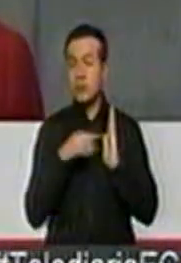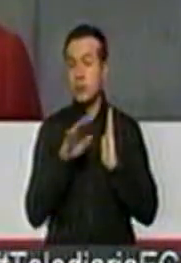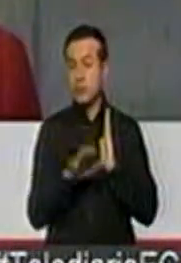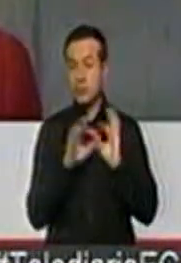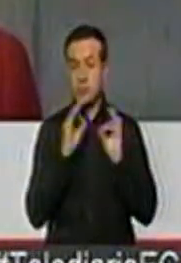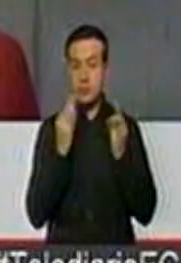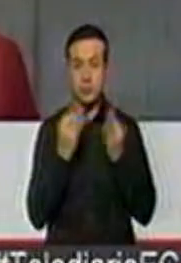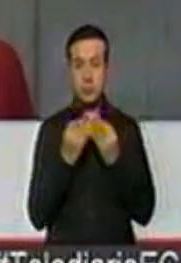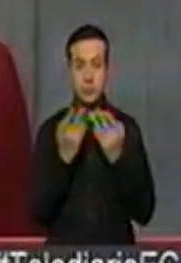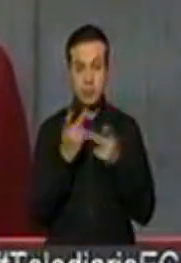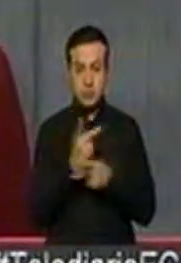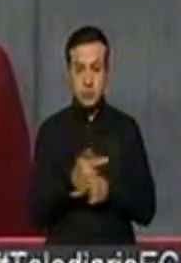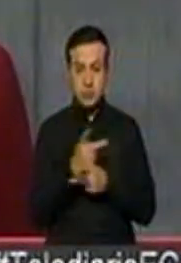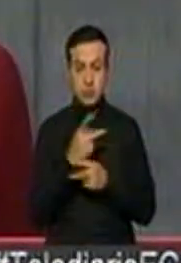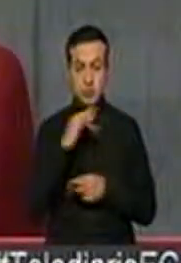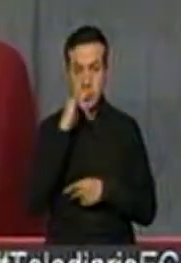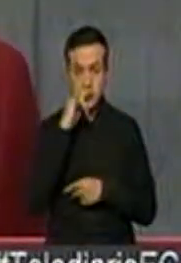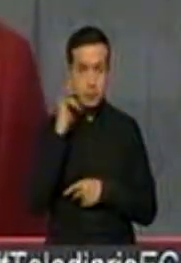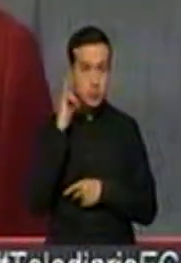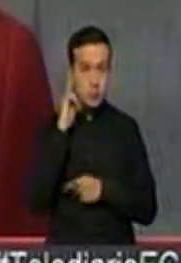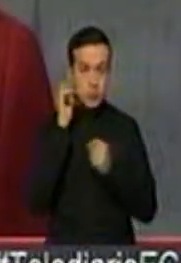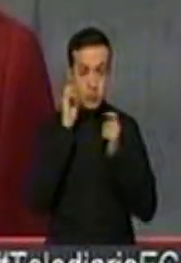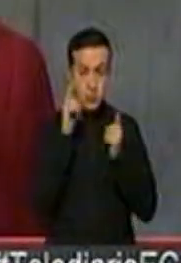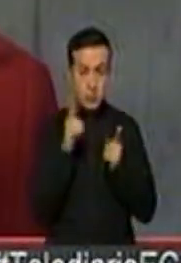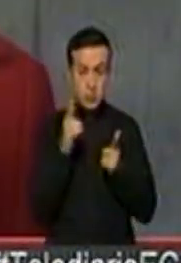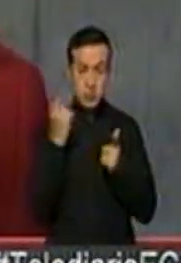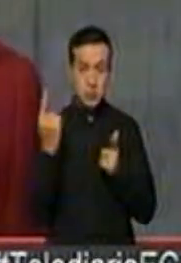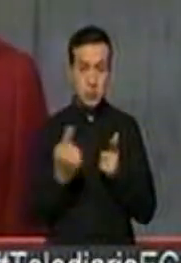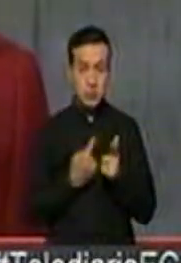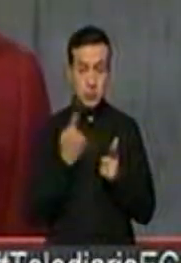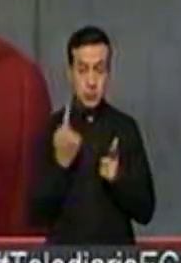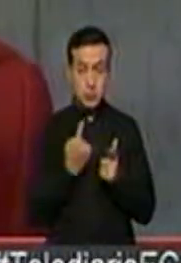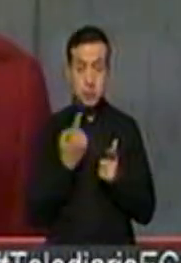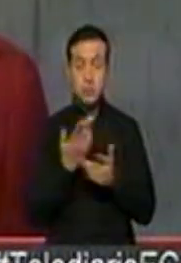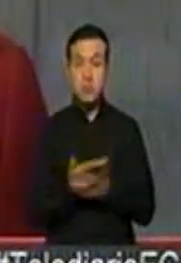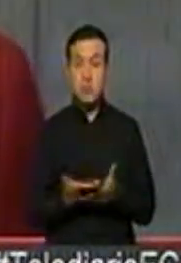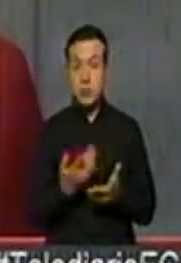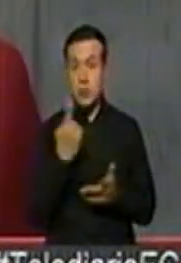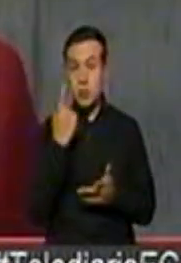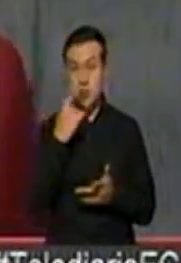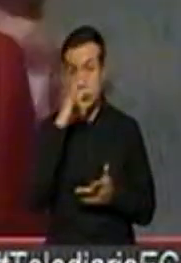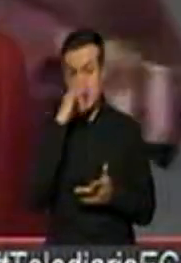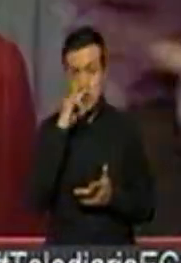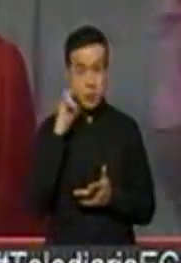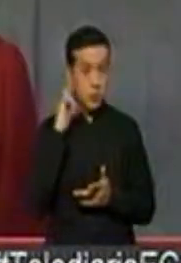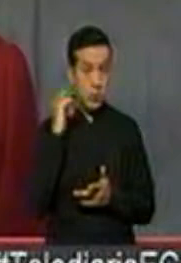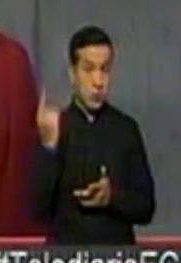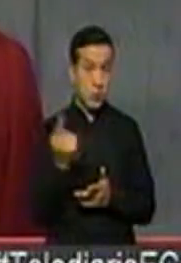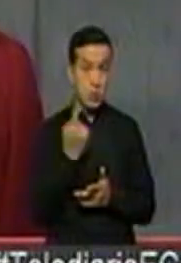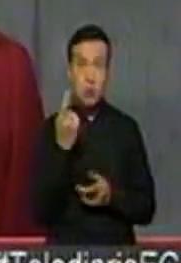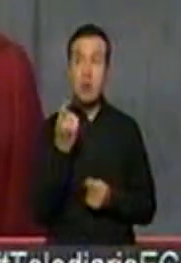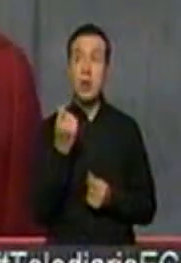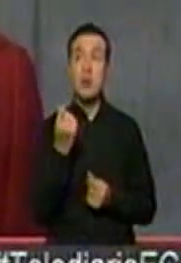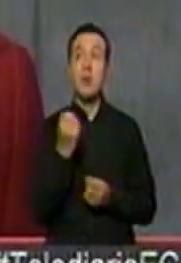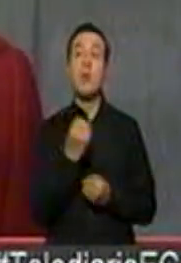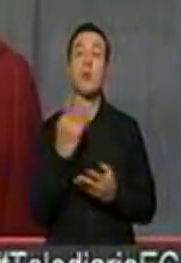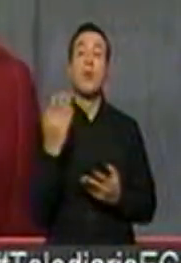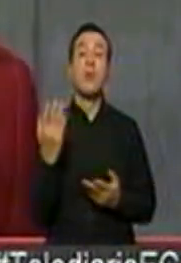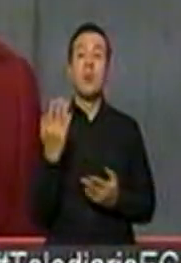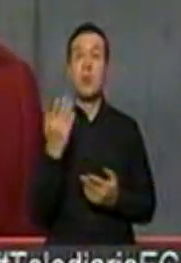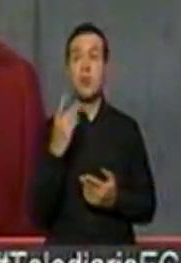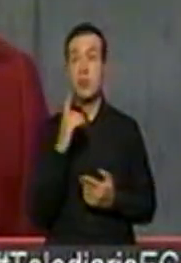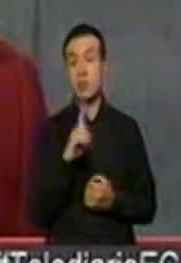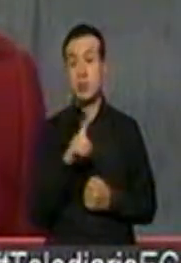de quienes cuidan a las niñas, niños, adolescentes en orfandad por femicidio, hay un solo niño, el monto del bono